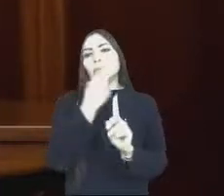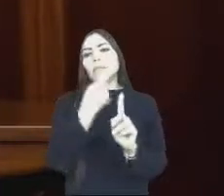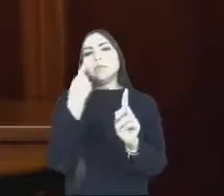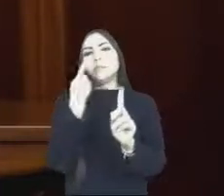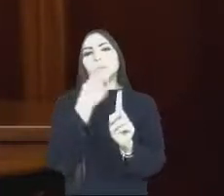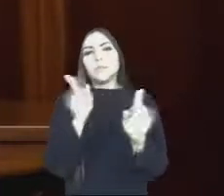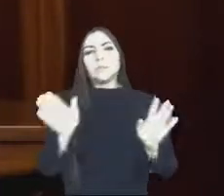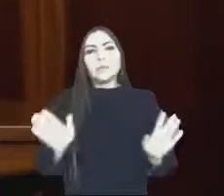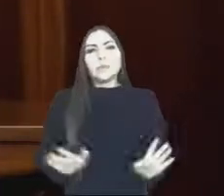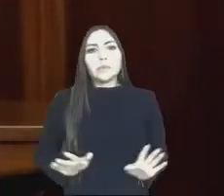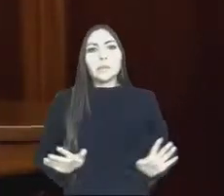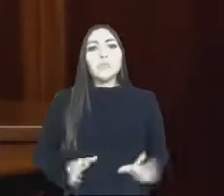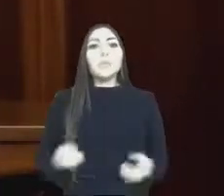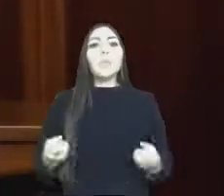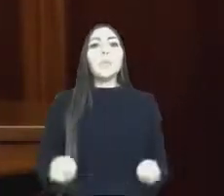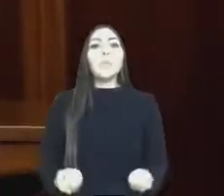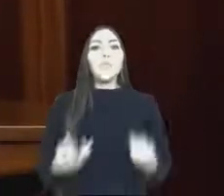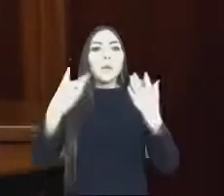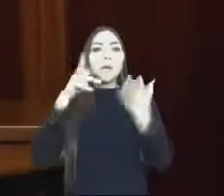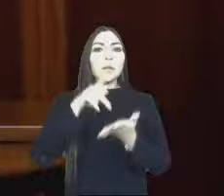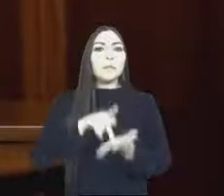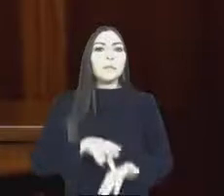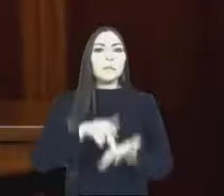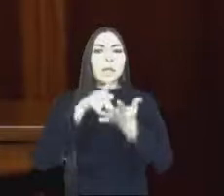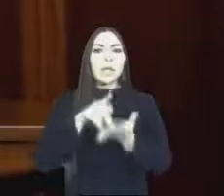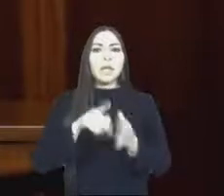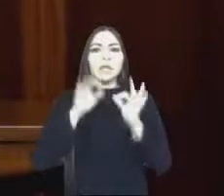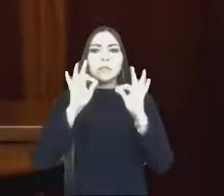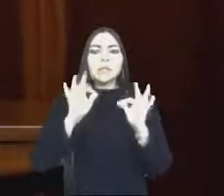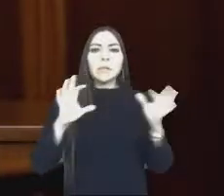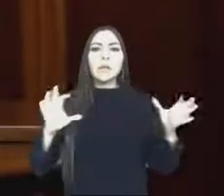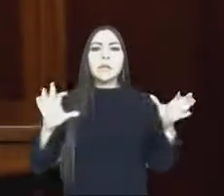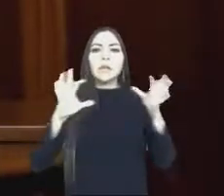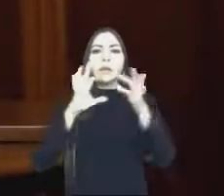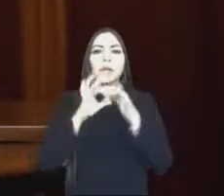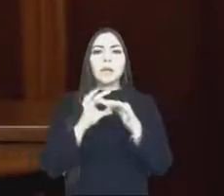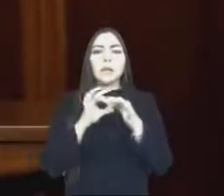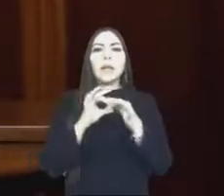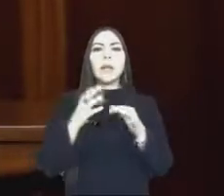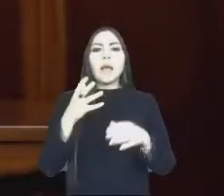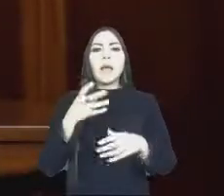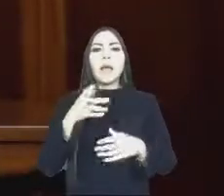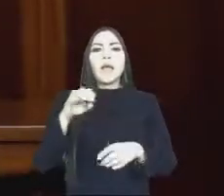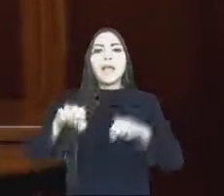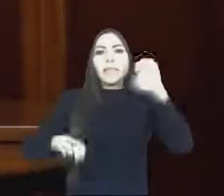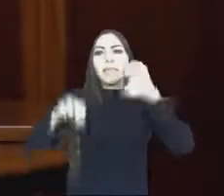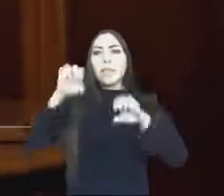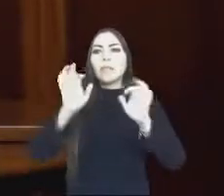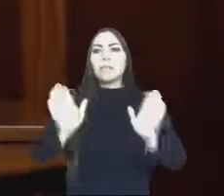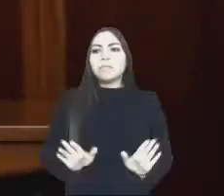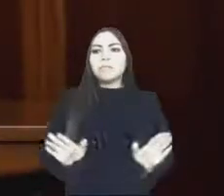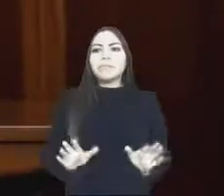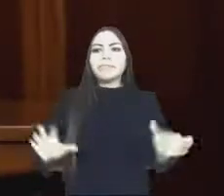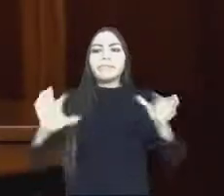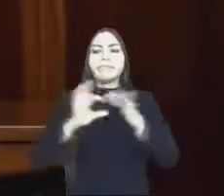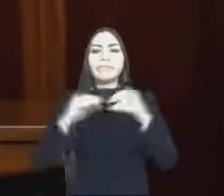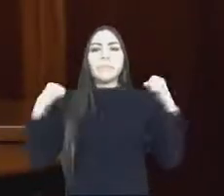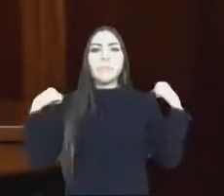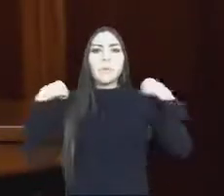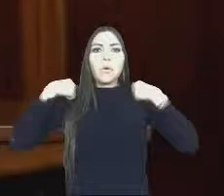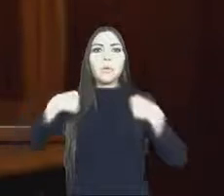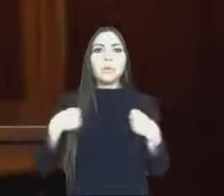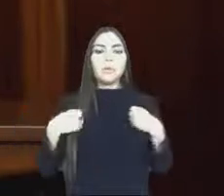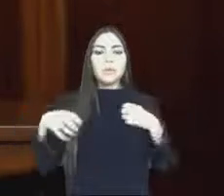características y peso permitido por edad en las mochilas u objetos que se utilicen para el traslado de